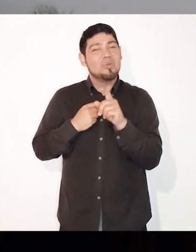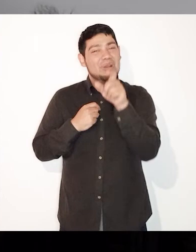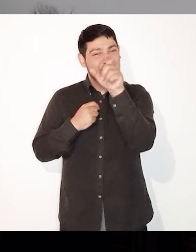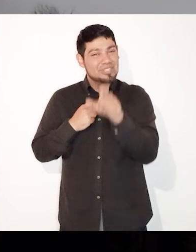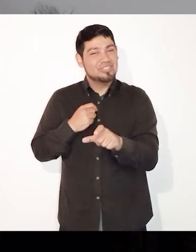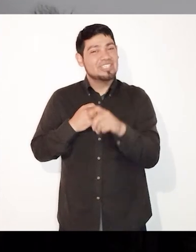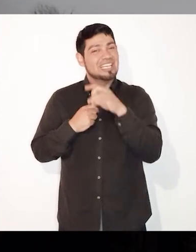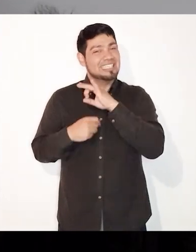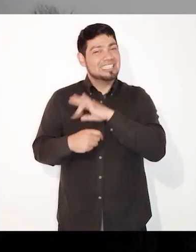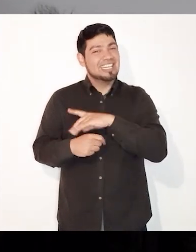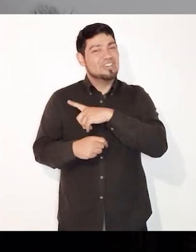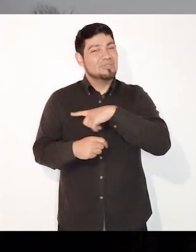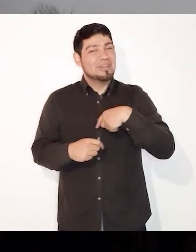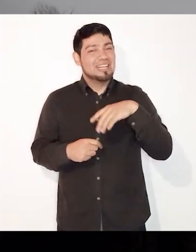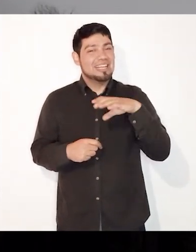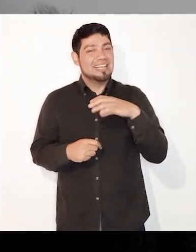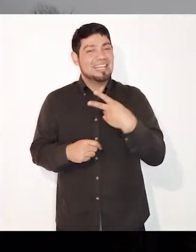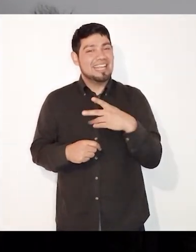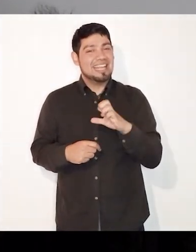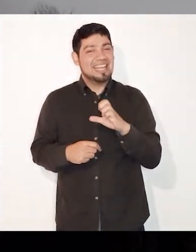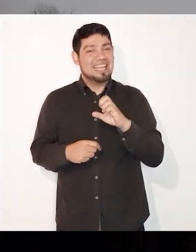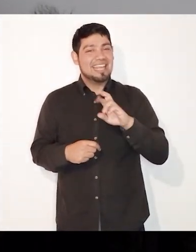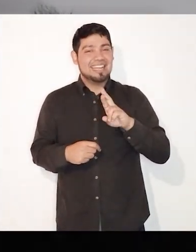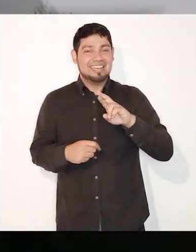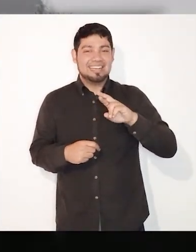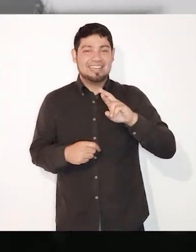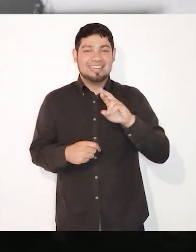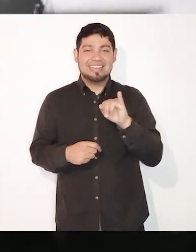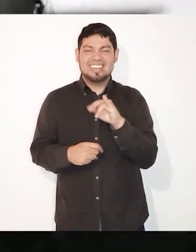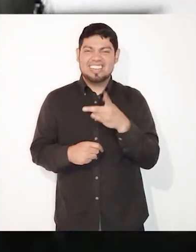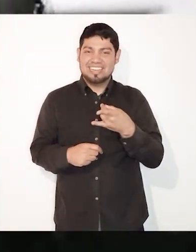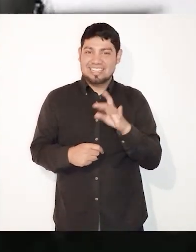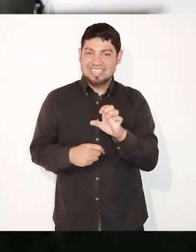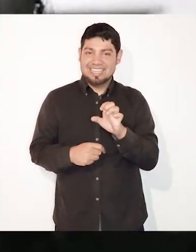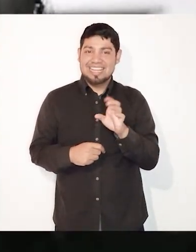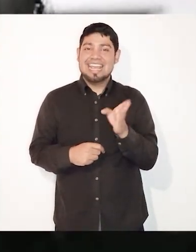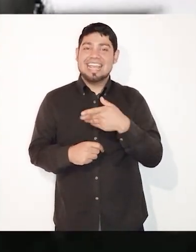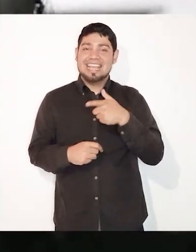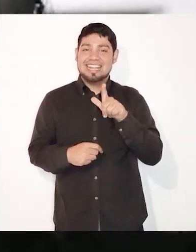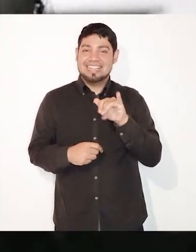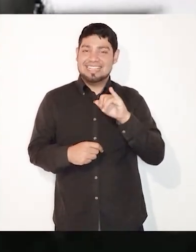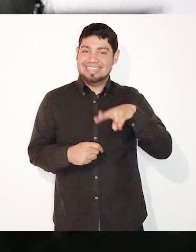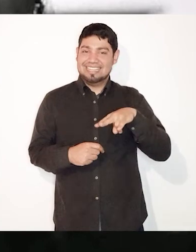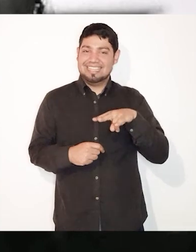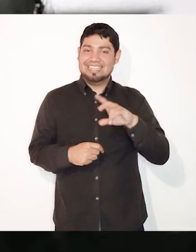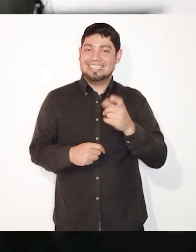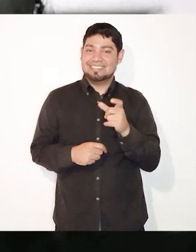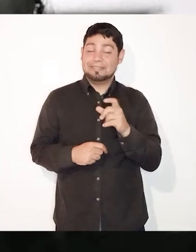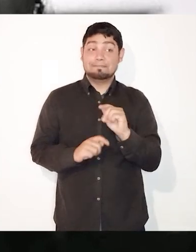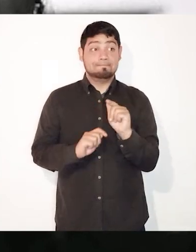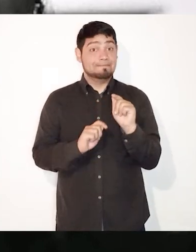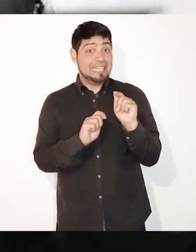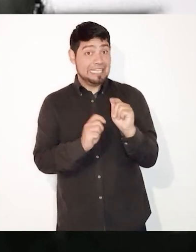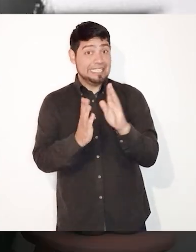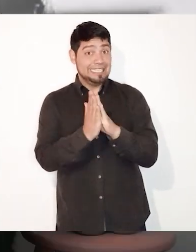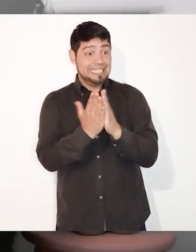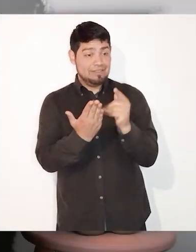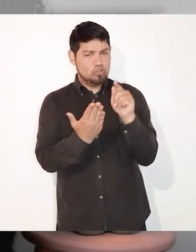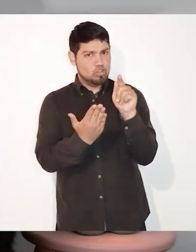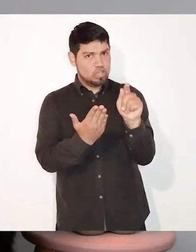crítico es un autor chileno que se llama Enrique Lin, que es un gran poeta y narrador chileno.